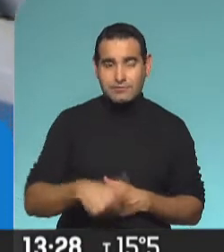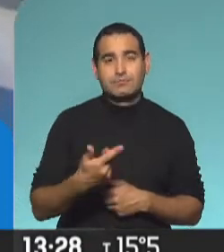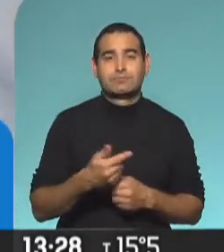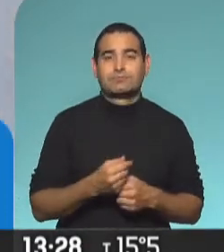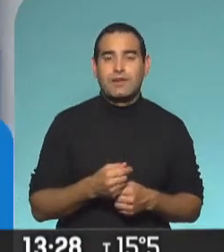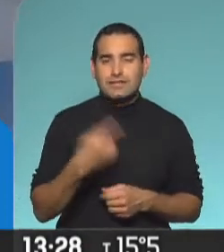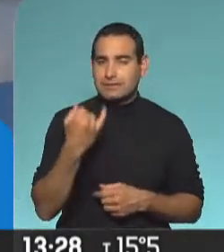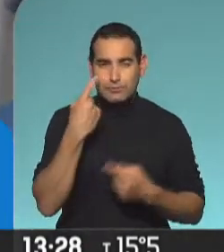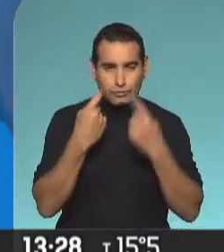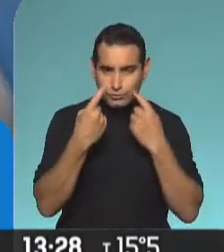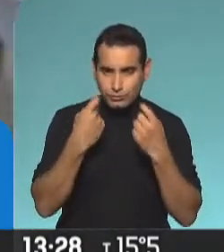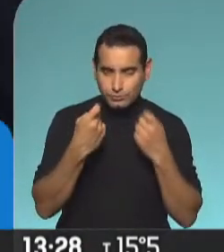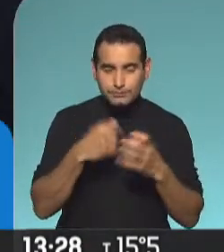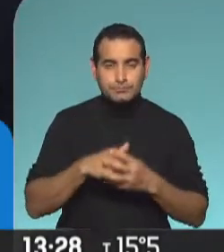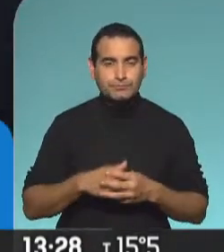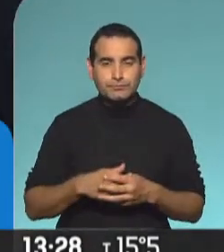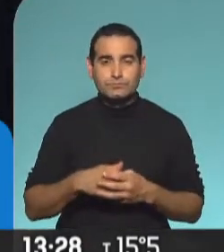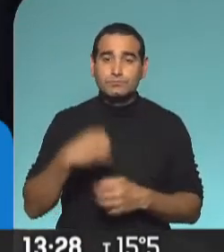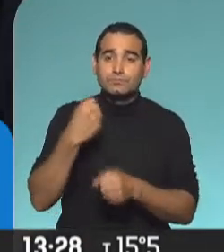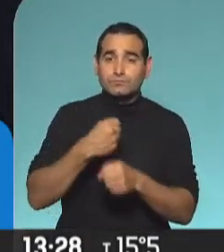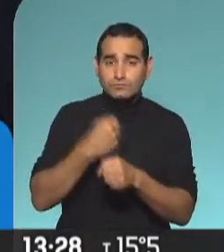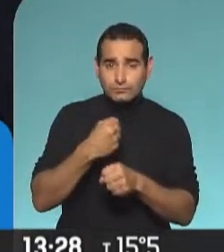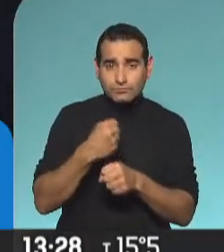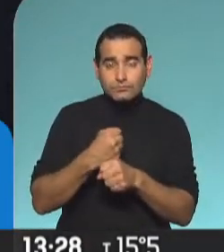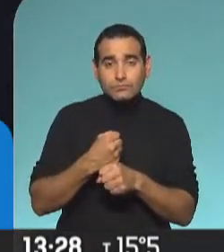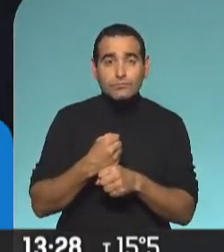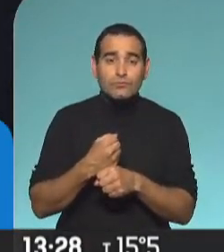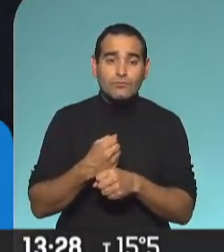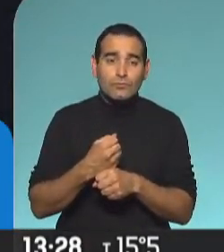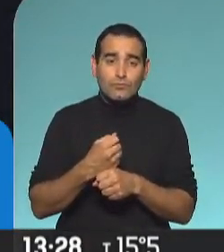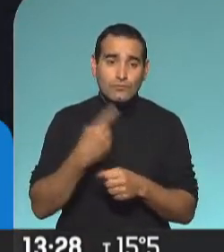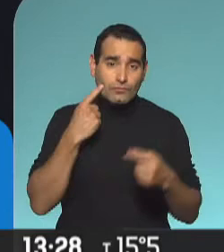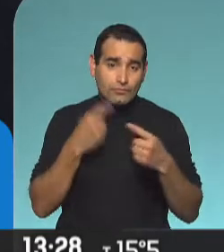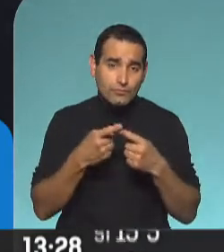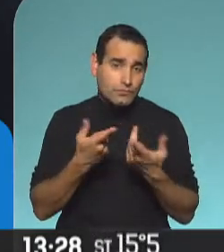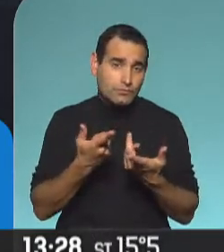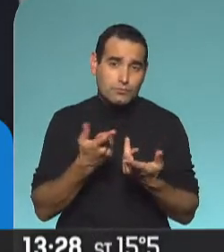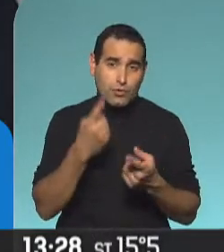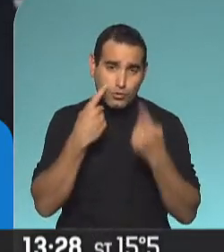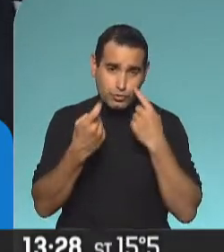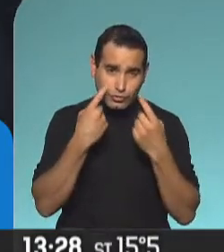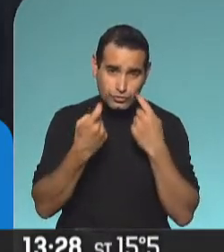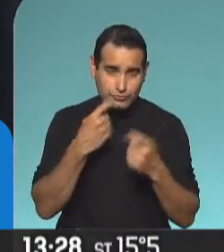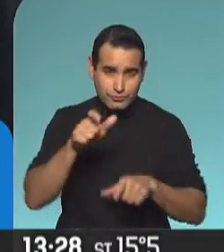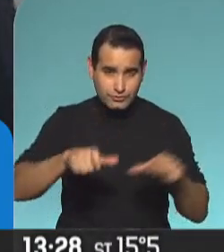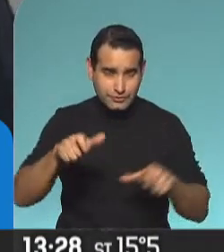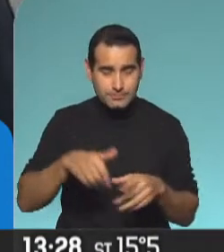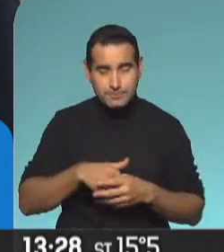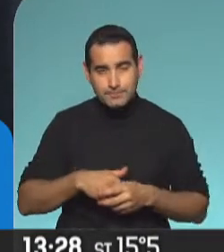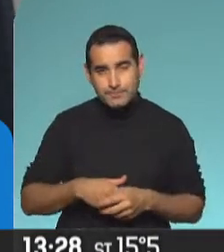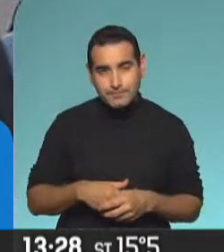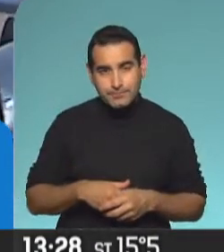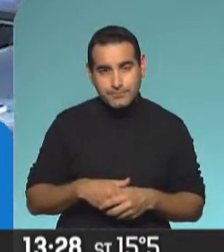donde controlamos infección. Estamos trabajando para hacer lo que hacemos los odontólogos, control de infección bucal. Ahí está.